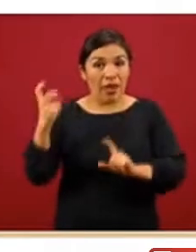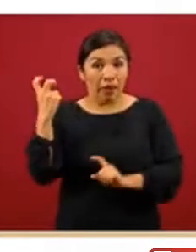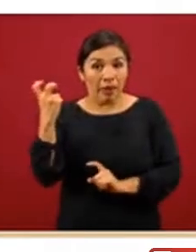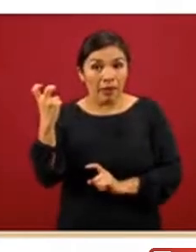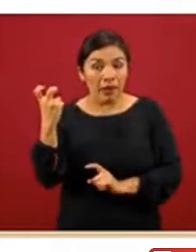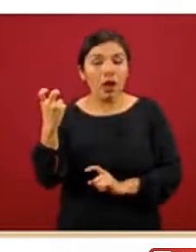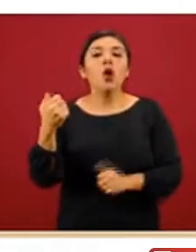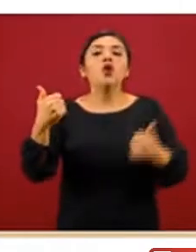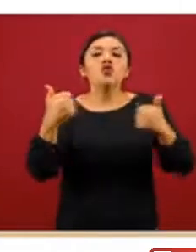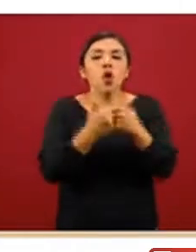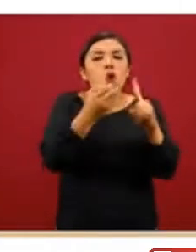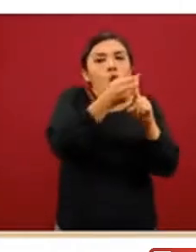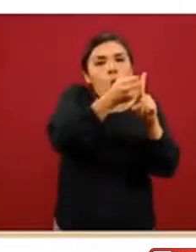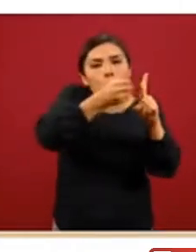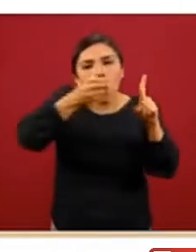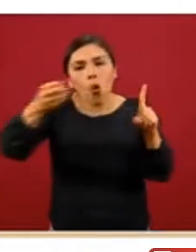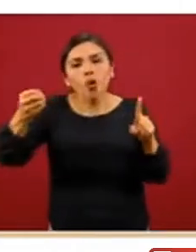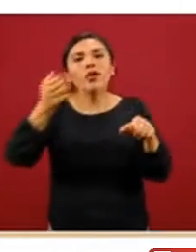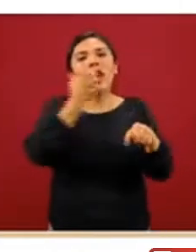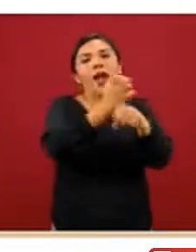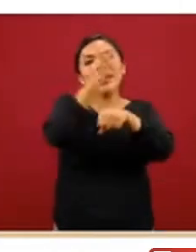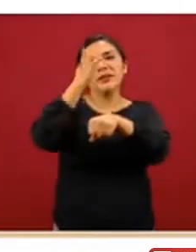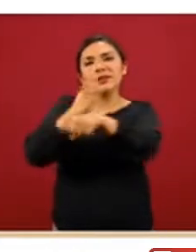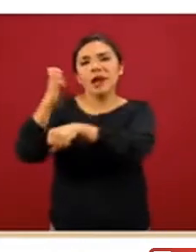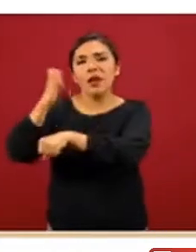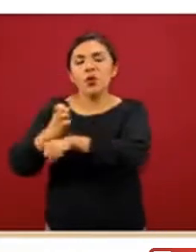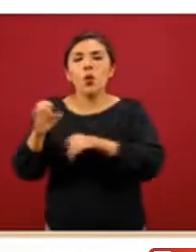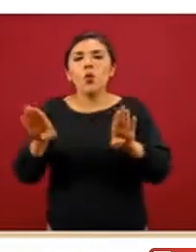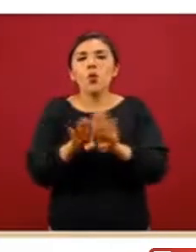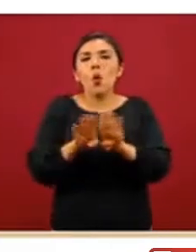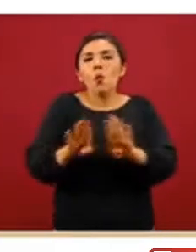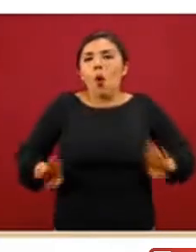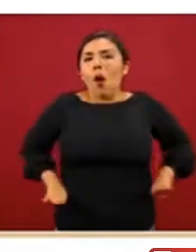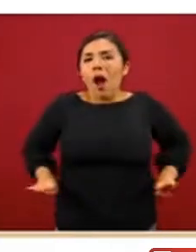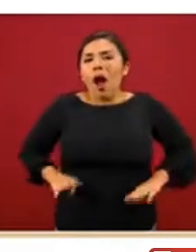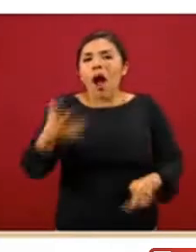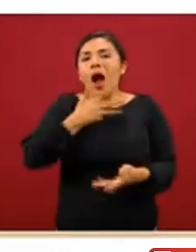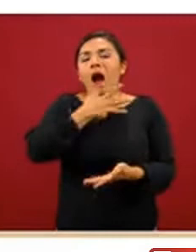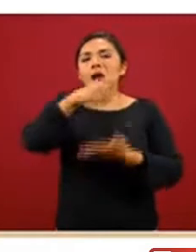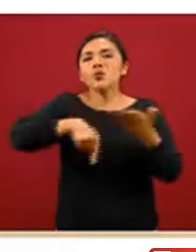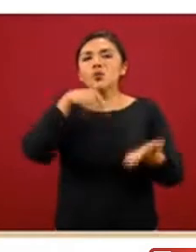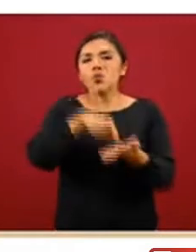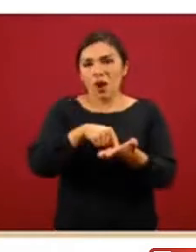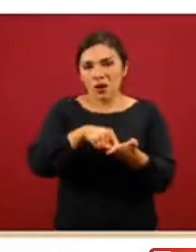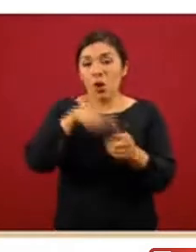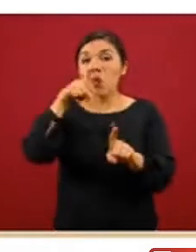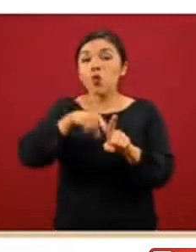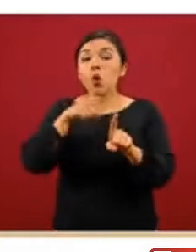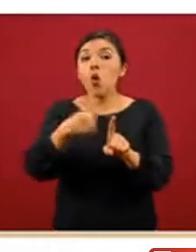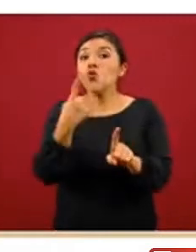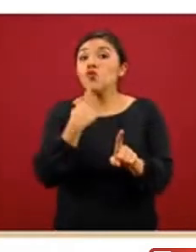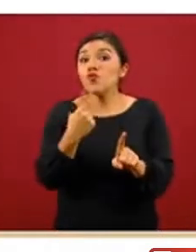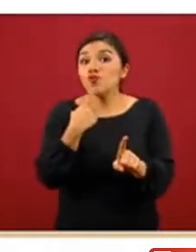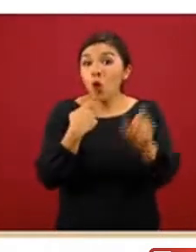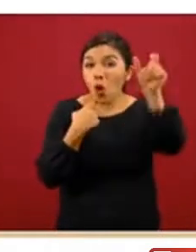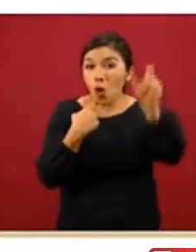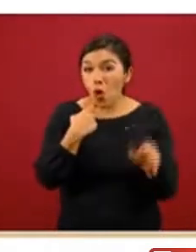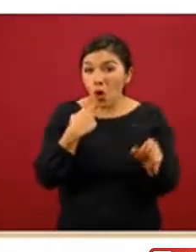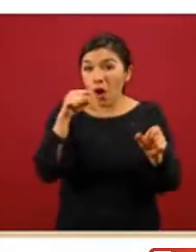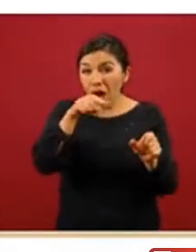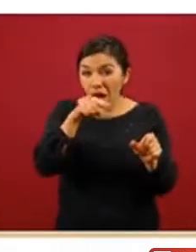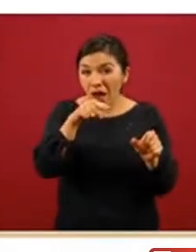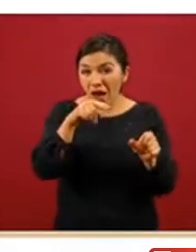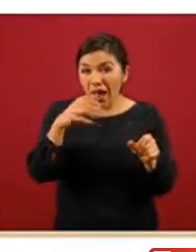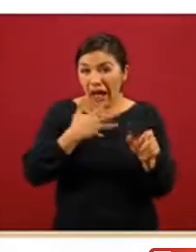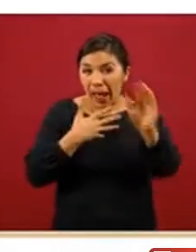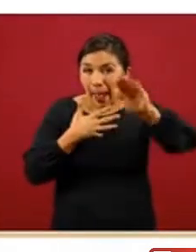ahora distribuidos por entidad federativa en donde están presentes. En el color rojo oscuro guinda que está en